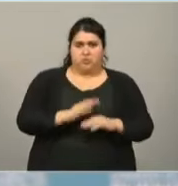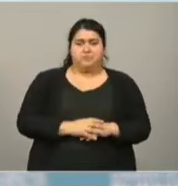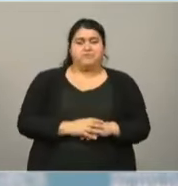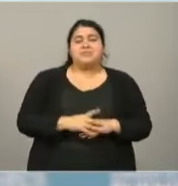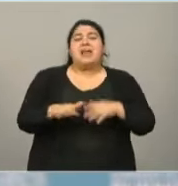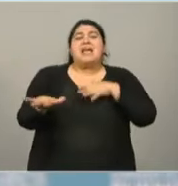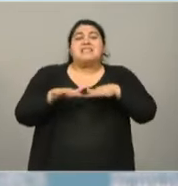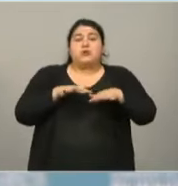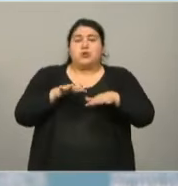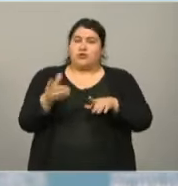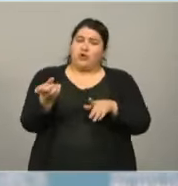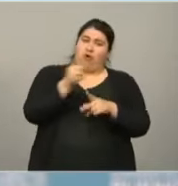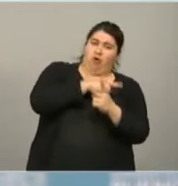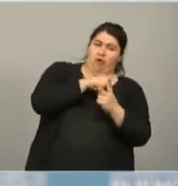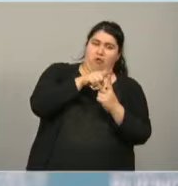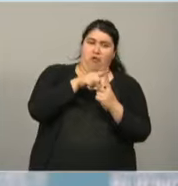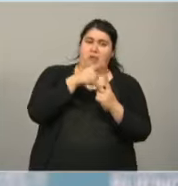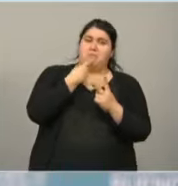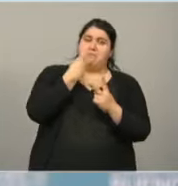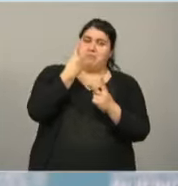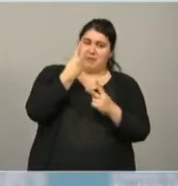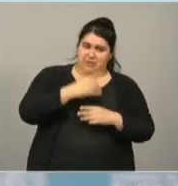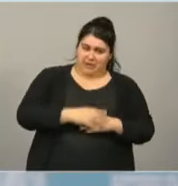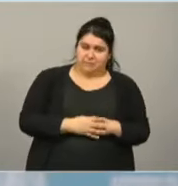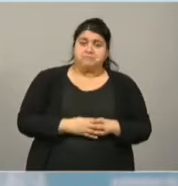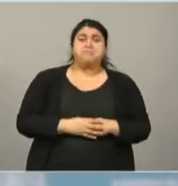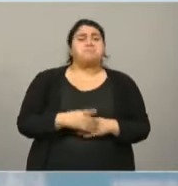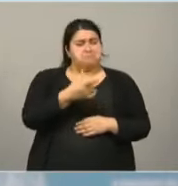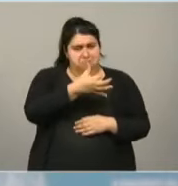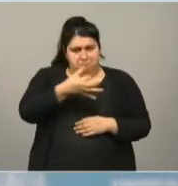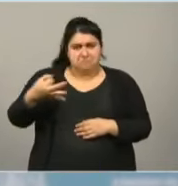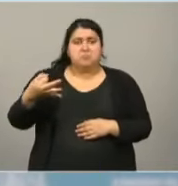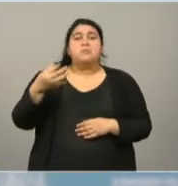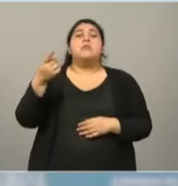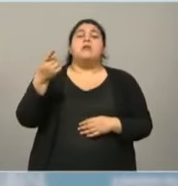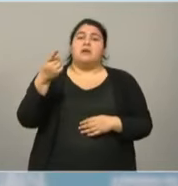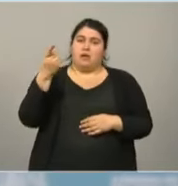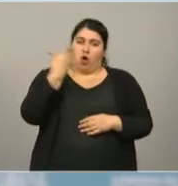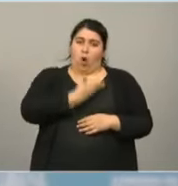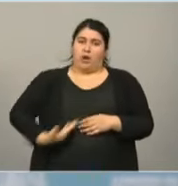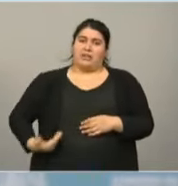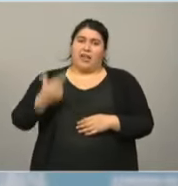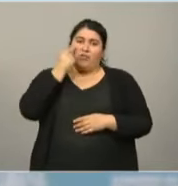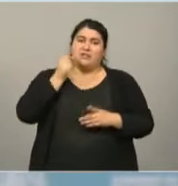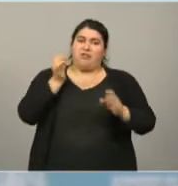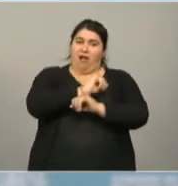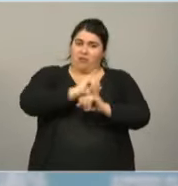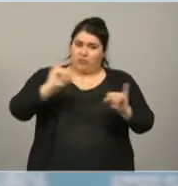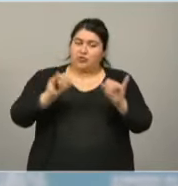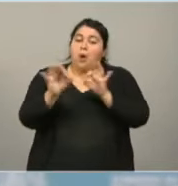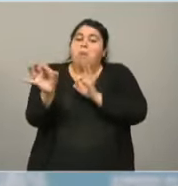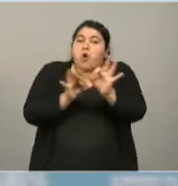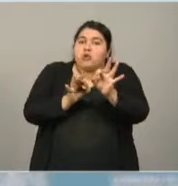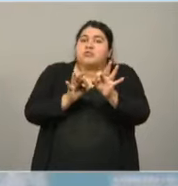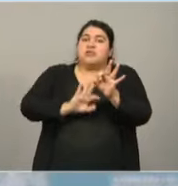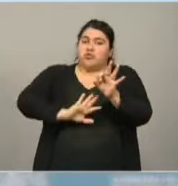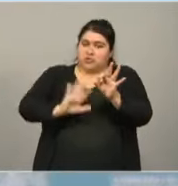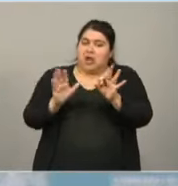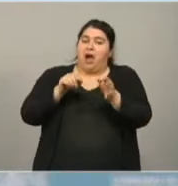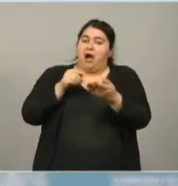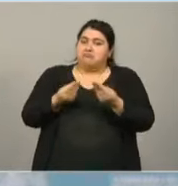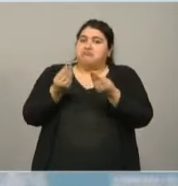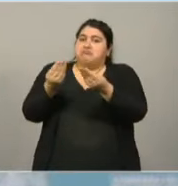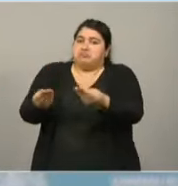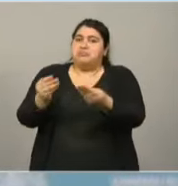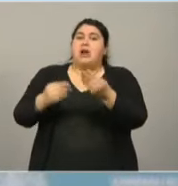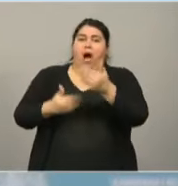la situación la primera pregunta efectivamente el gobernador hizo el anuncio ese proyecto ya está avanzado